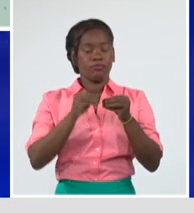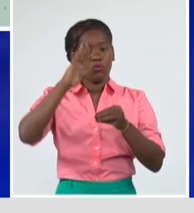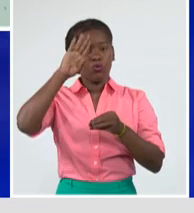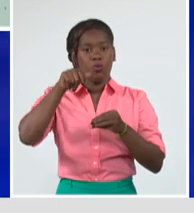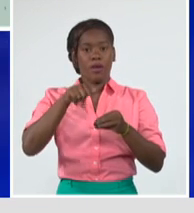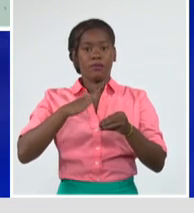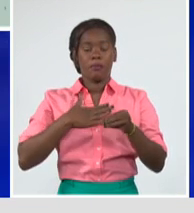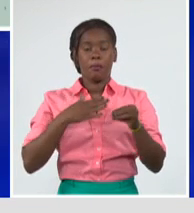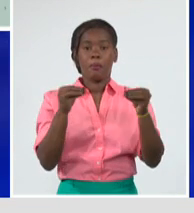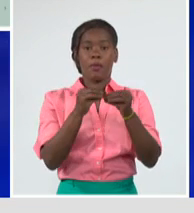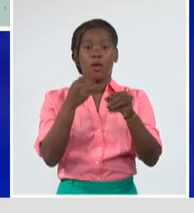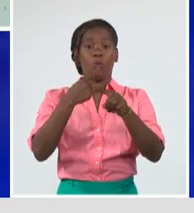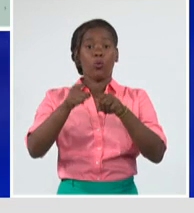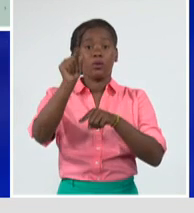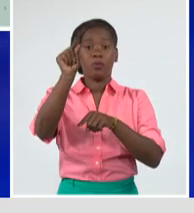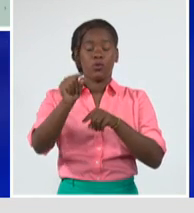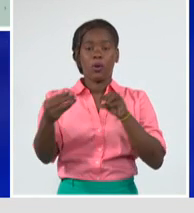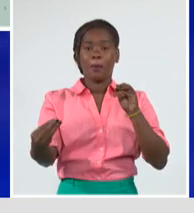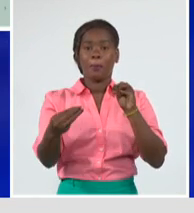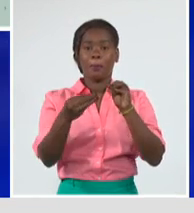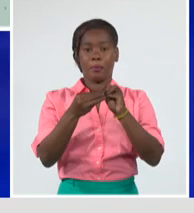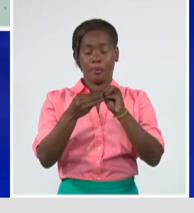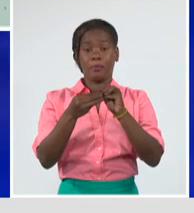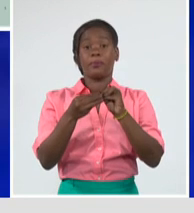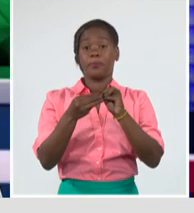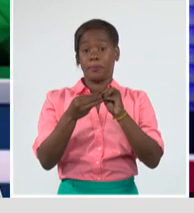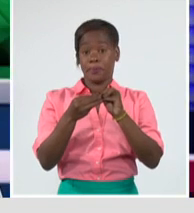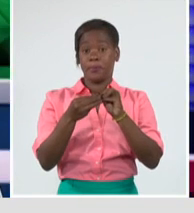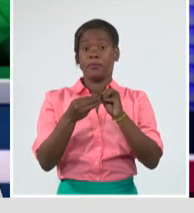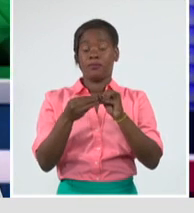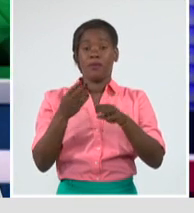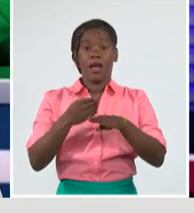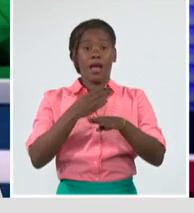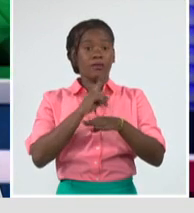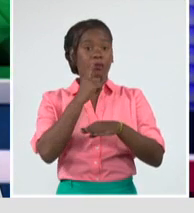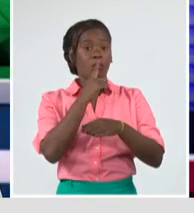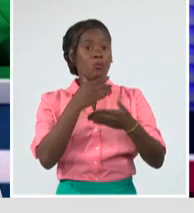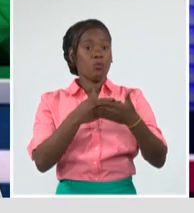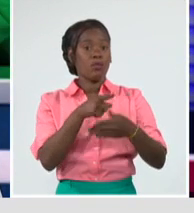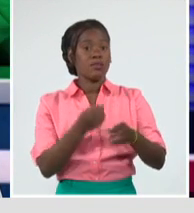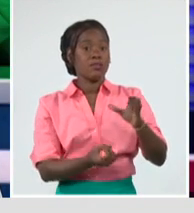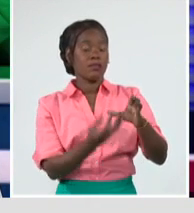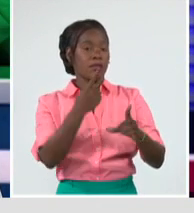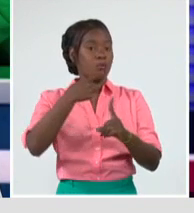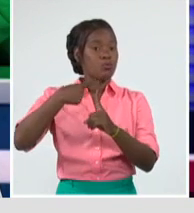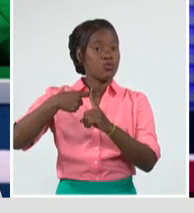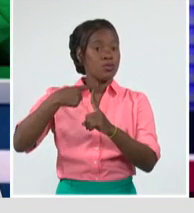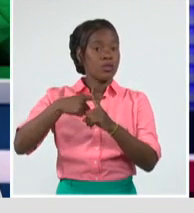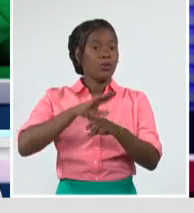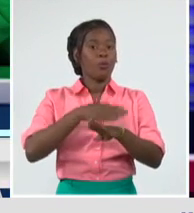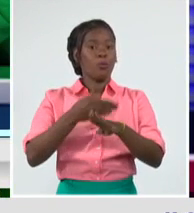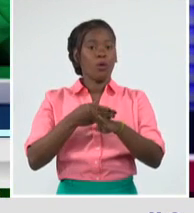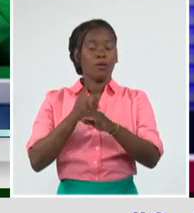casos confirmados ya diagnosticados previamente. En el acumulado es el